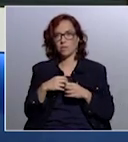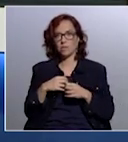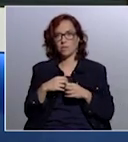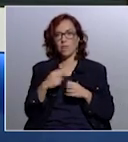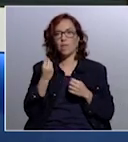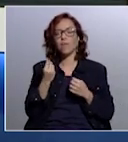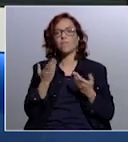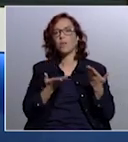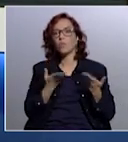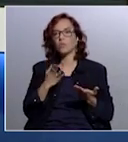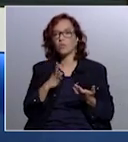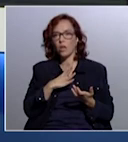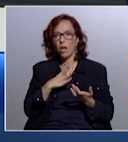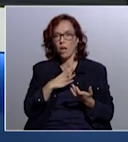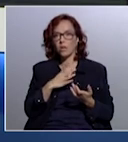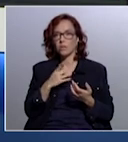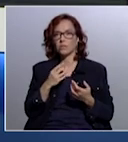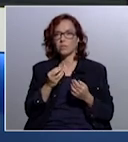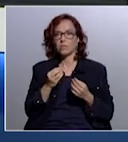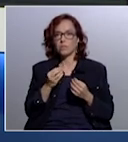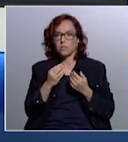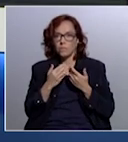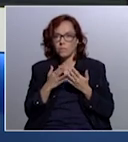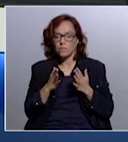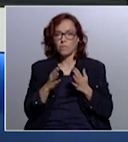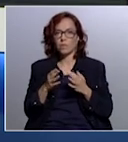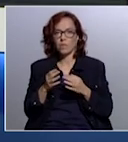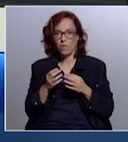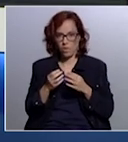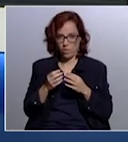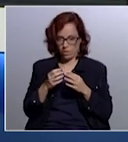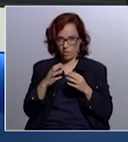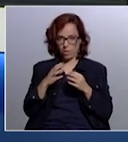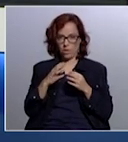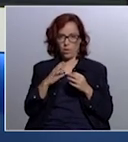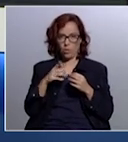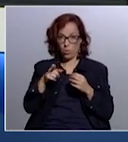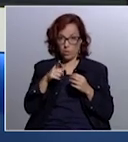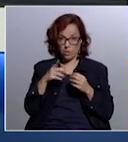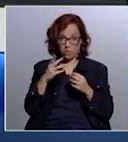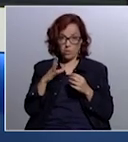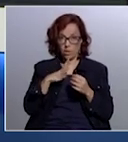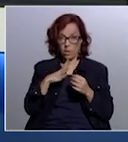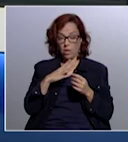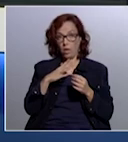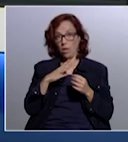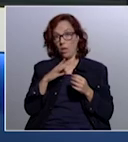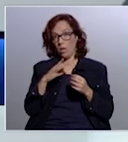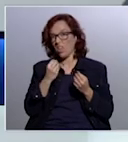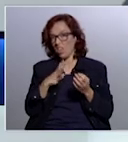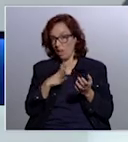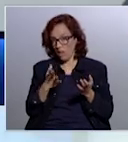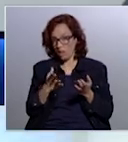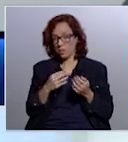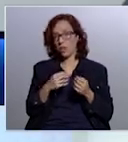evaluación hacen respecto a ese cultivo en las audiencias hay alguna devolución hay diferentes programas en ese sentido